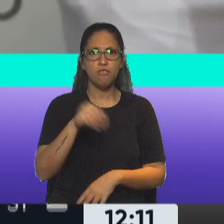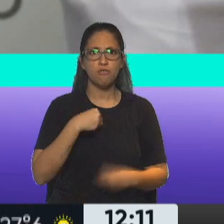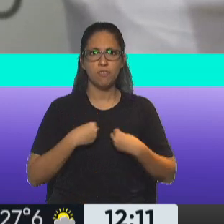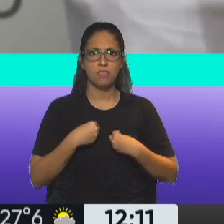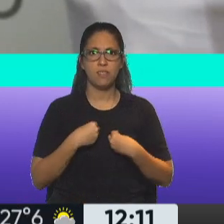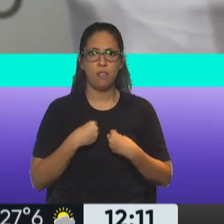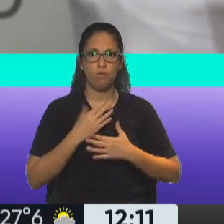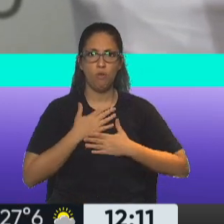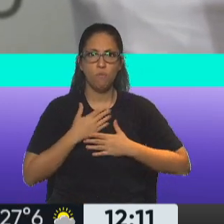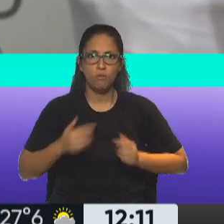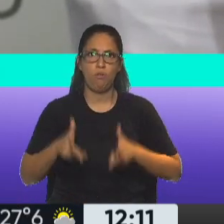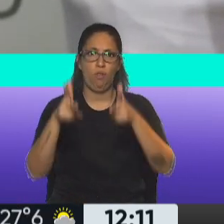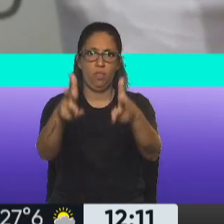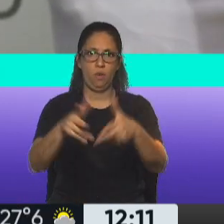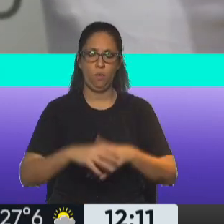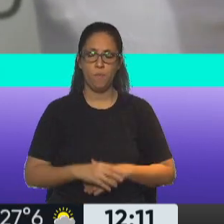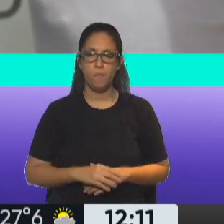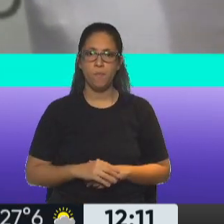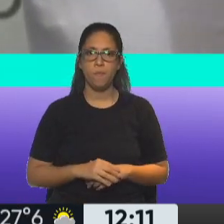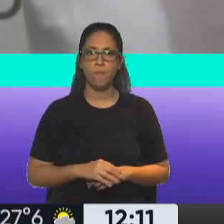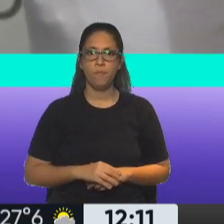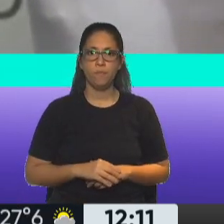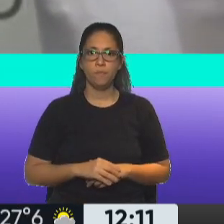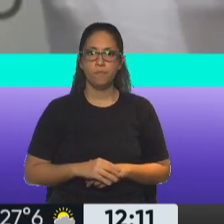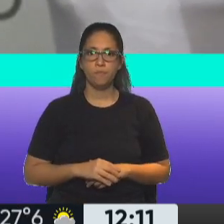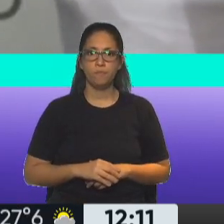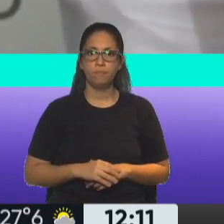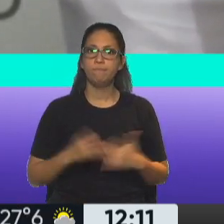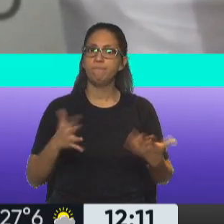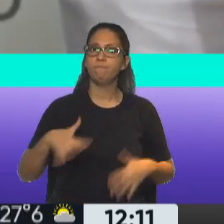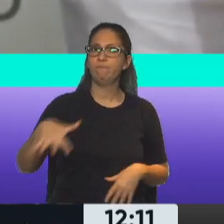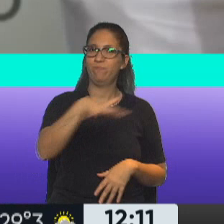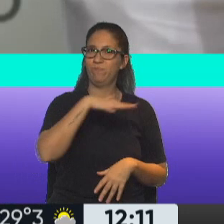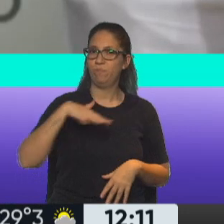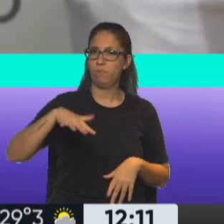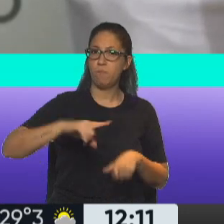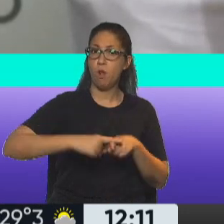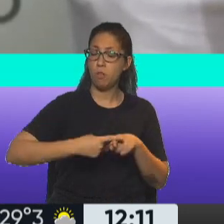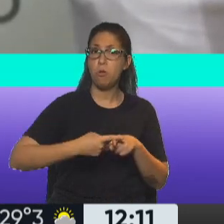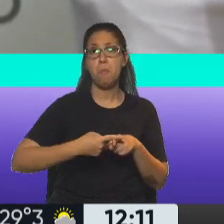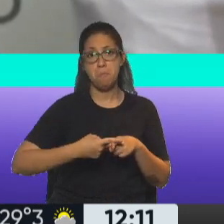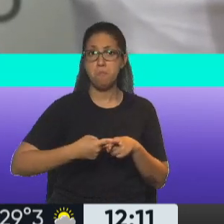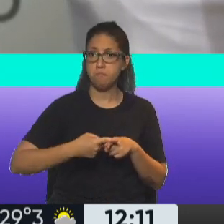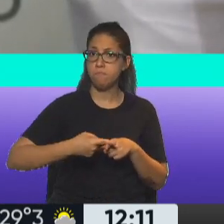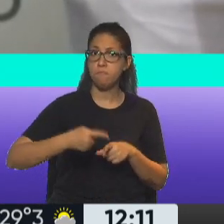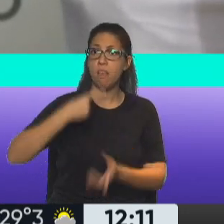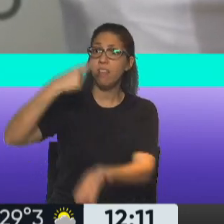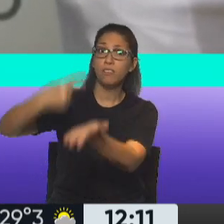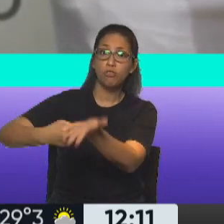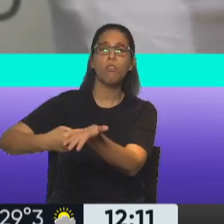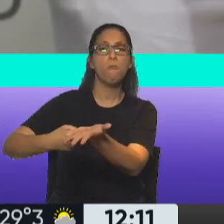yo tengo y así lo transmito. Porque, miren, este espacio político acató lo que se decidió,